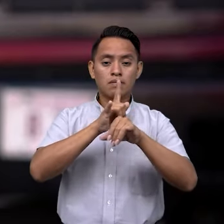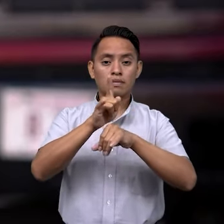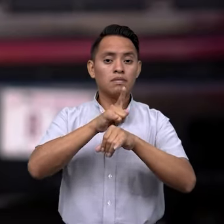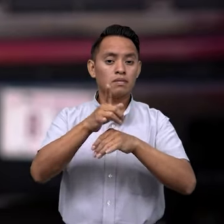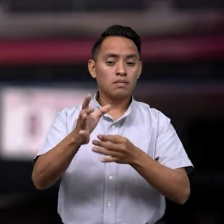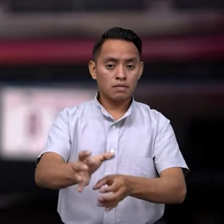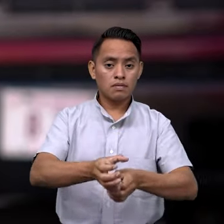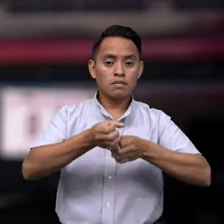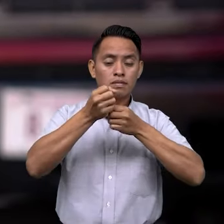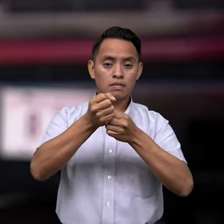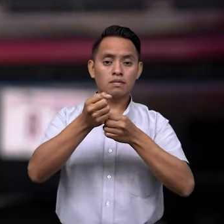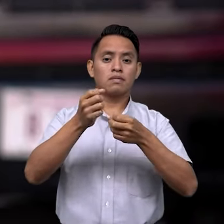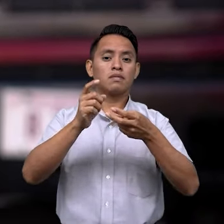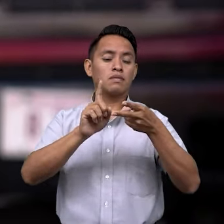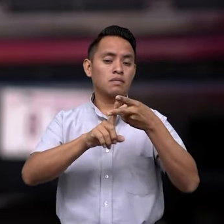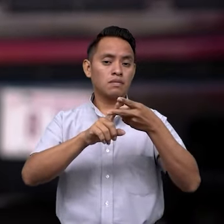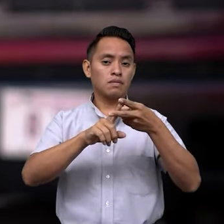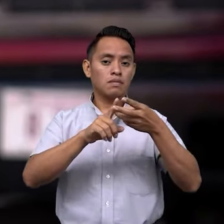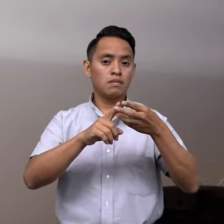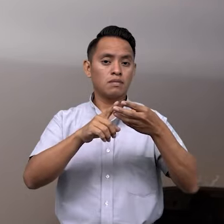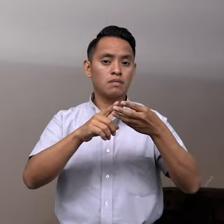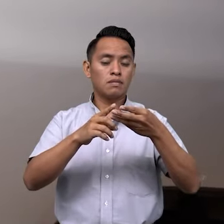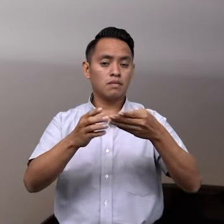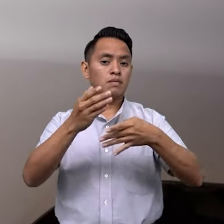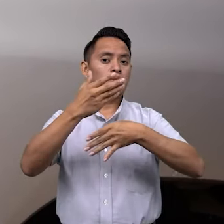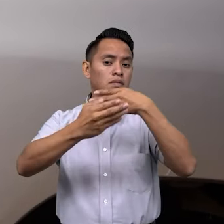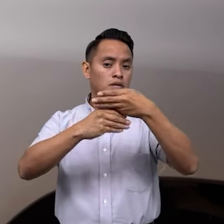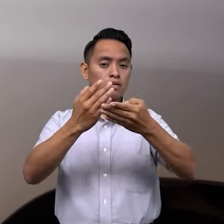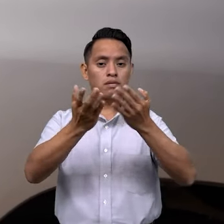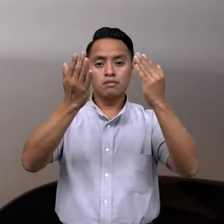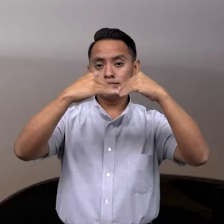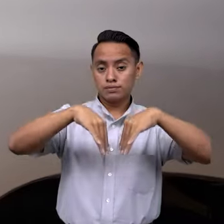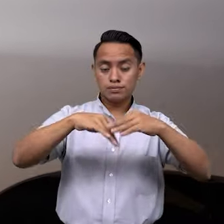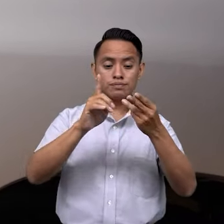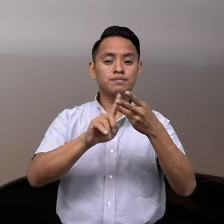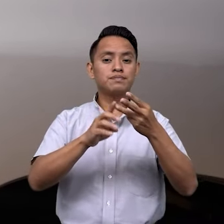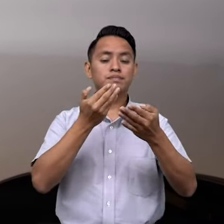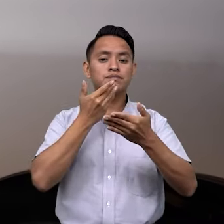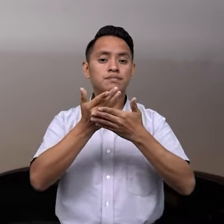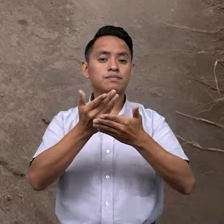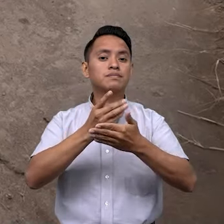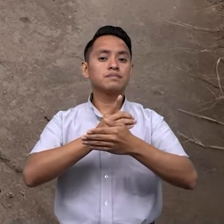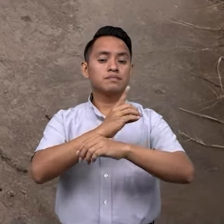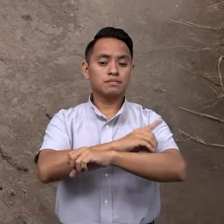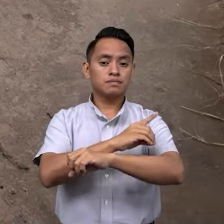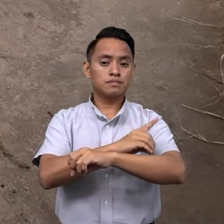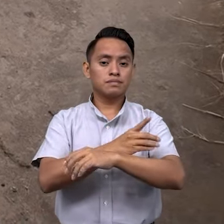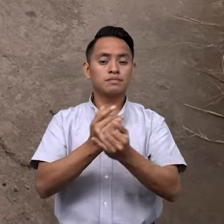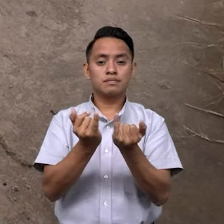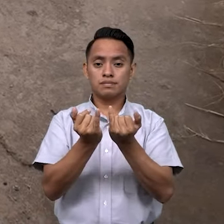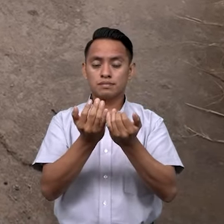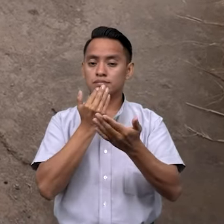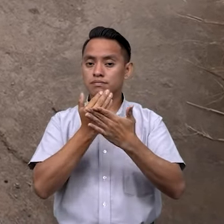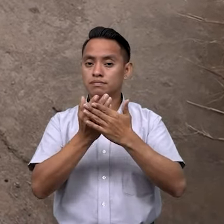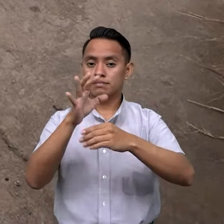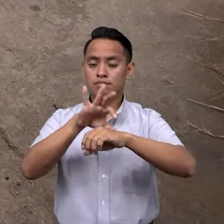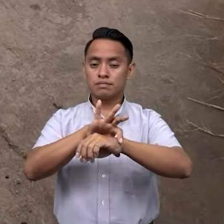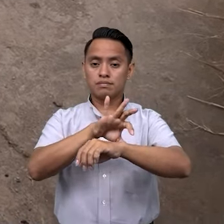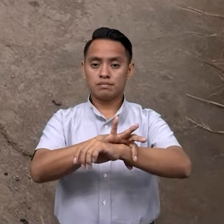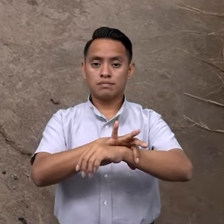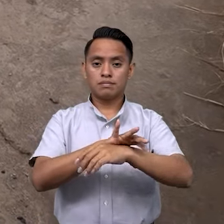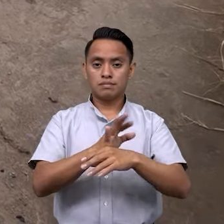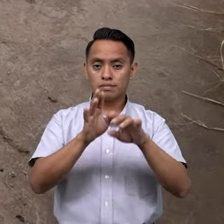rescate, en estructuras colapsadas. Gracias a nuestro comandante Daniel, a nuestra compañera Rosario, ¿verdad?, que